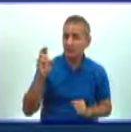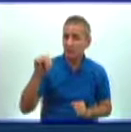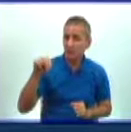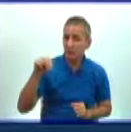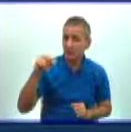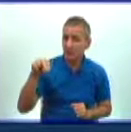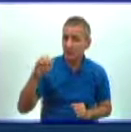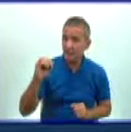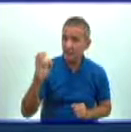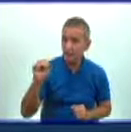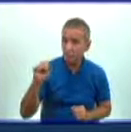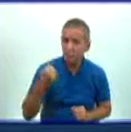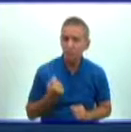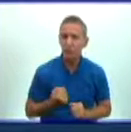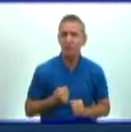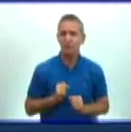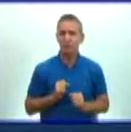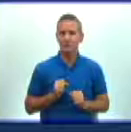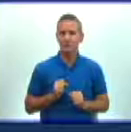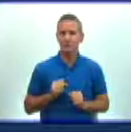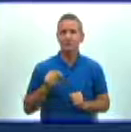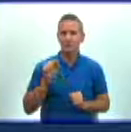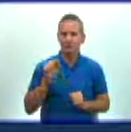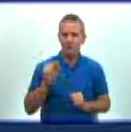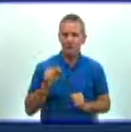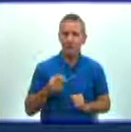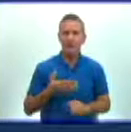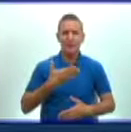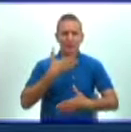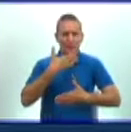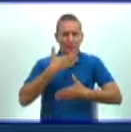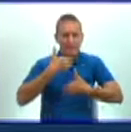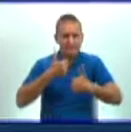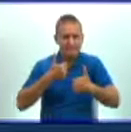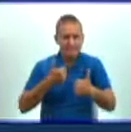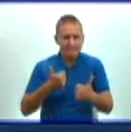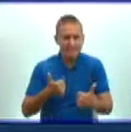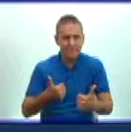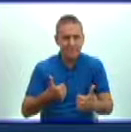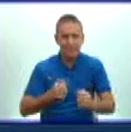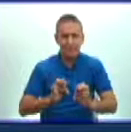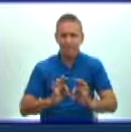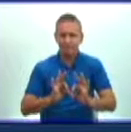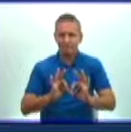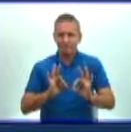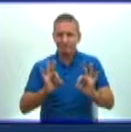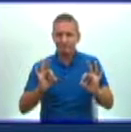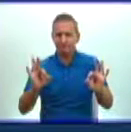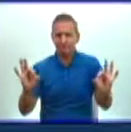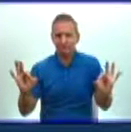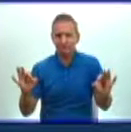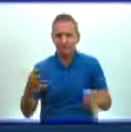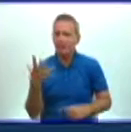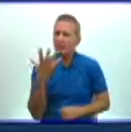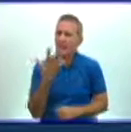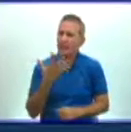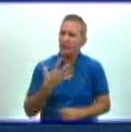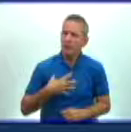criterio. Constituye una oportunidad sublime. ¿Quién no ha tenido un buen